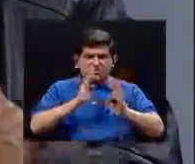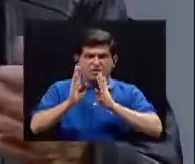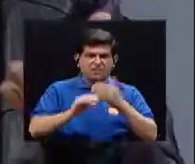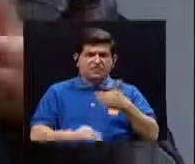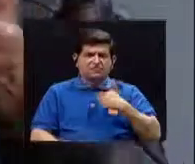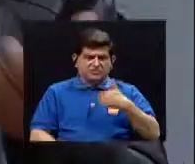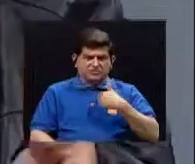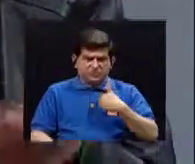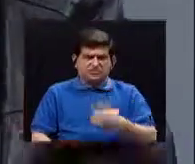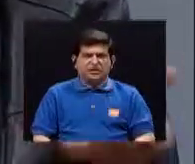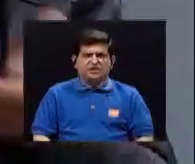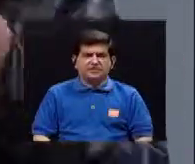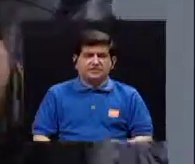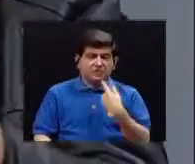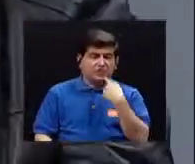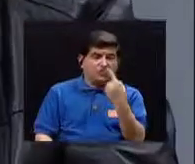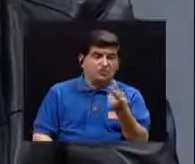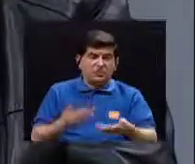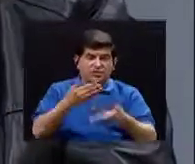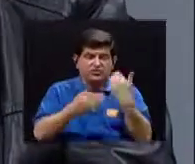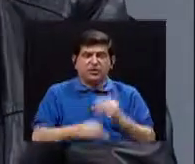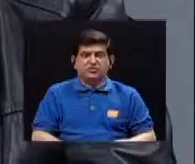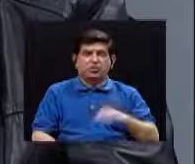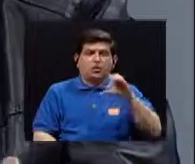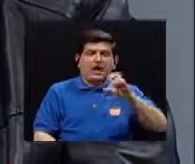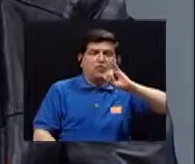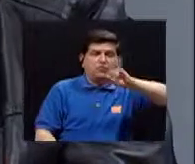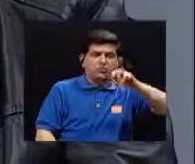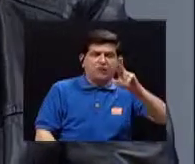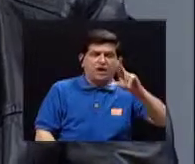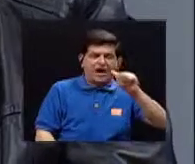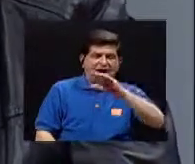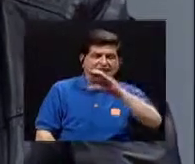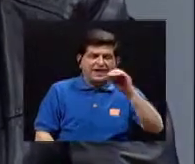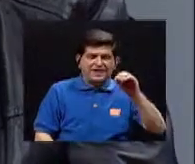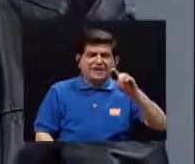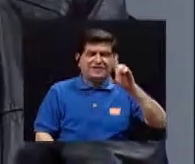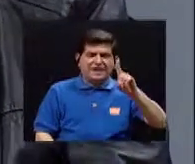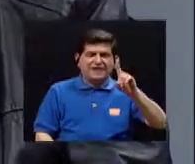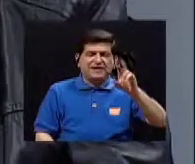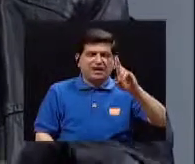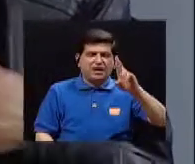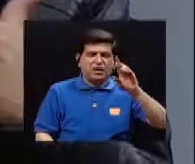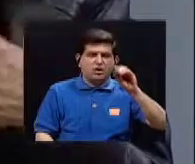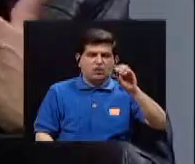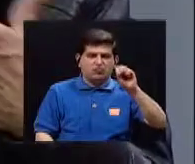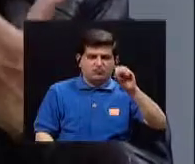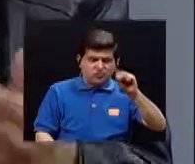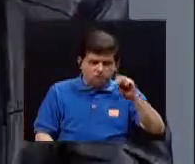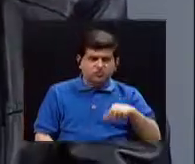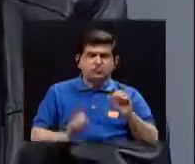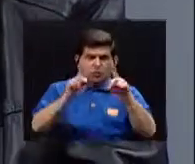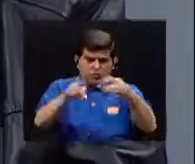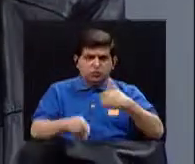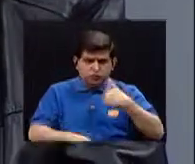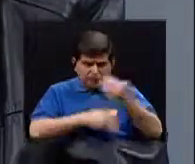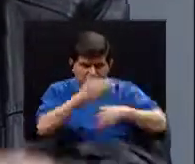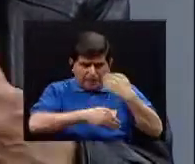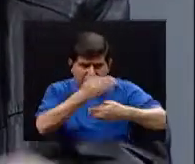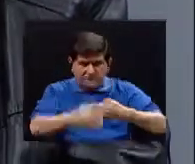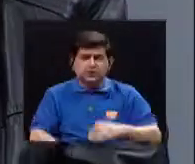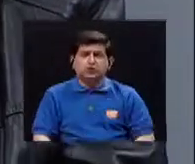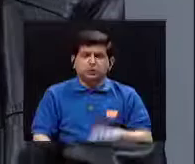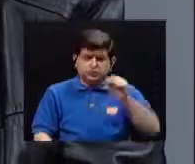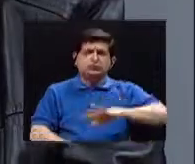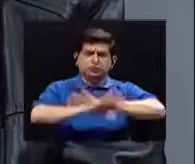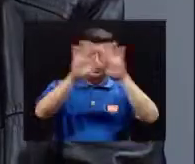conversaciones entre por ejemplo como dijiste que entre claudio jara y daniel ross por ejemplo hubo esas oportunidades en el